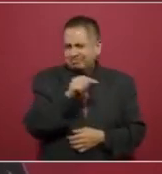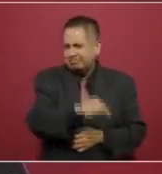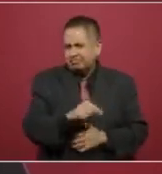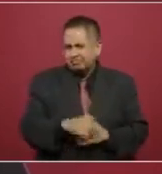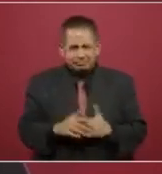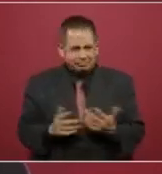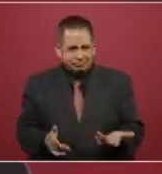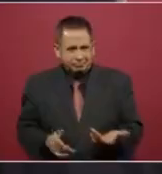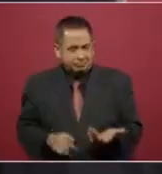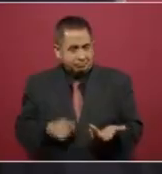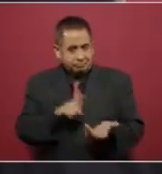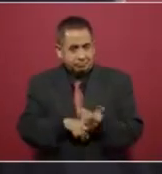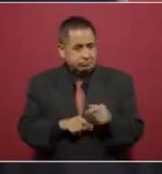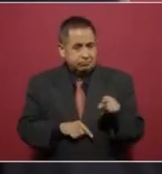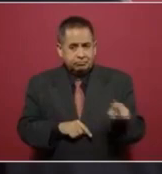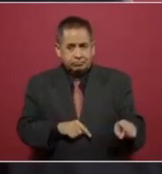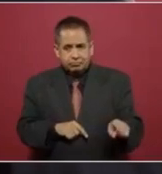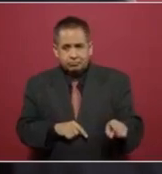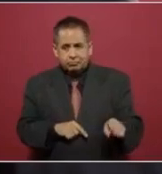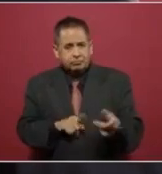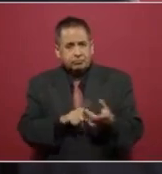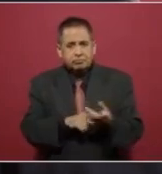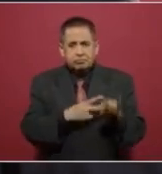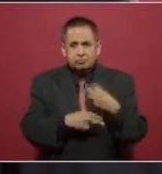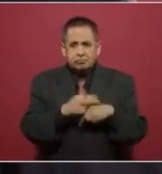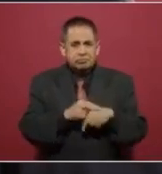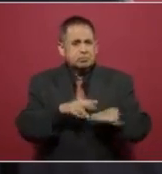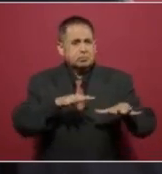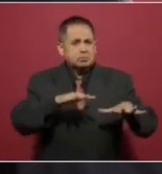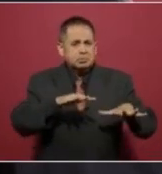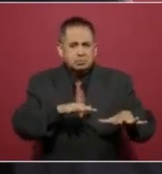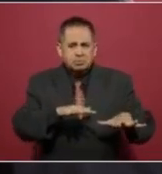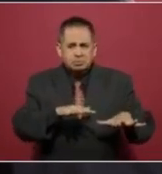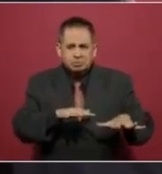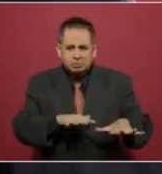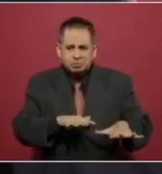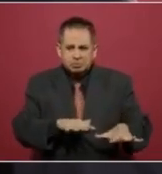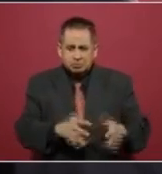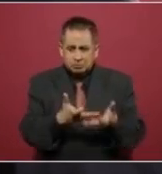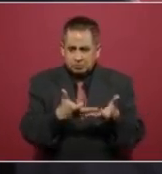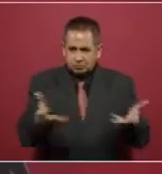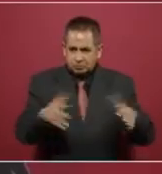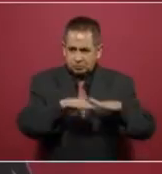en donde se producen más hundimientos,